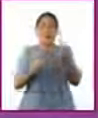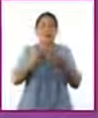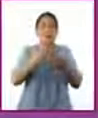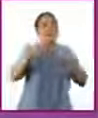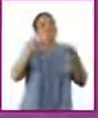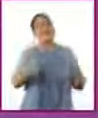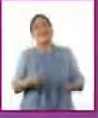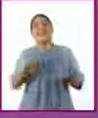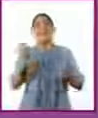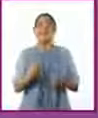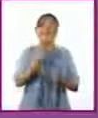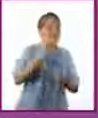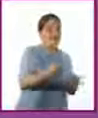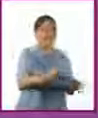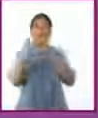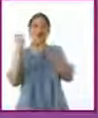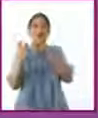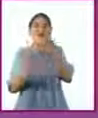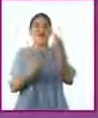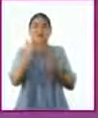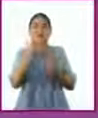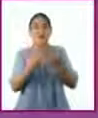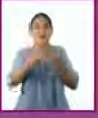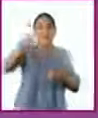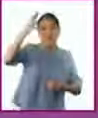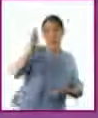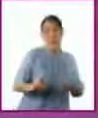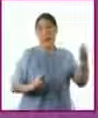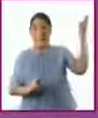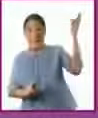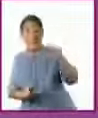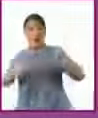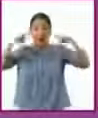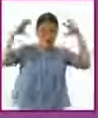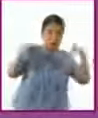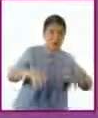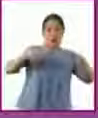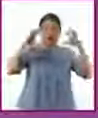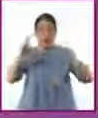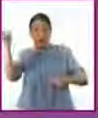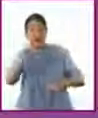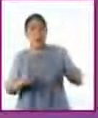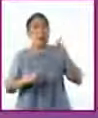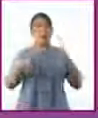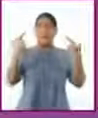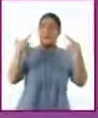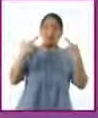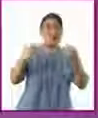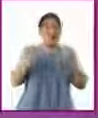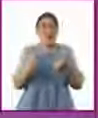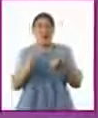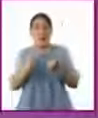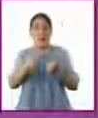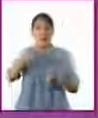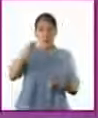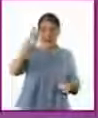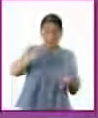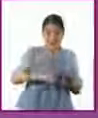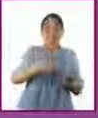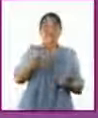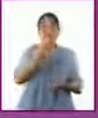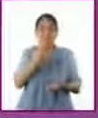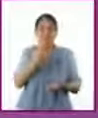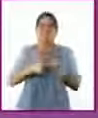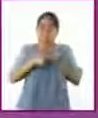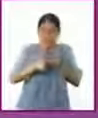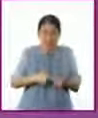robó. Los rayos y los truenos hacían un gran escándalo, pero el sapo siguió su